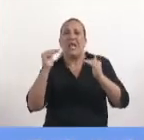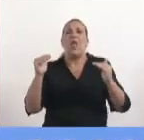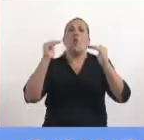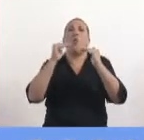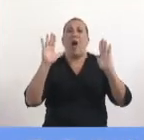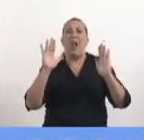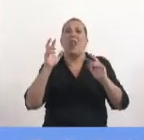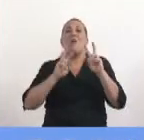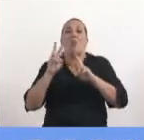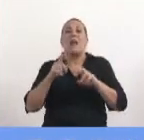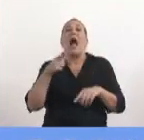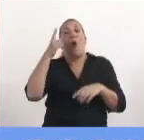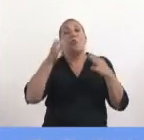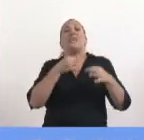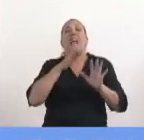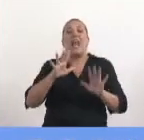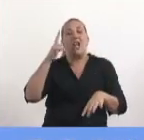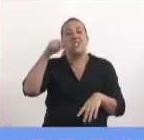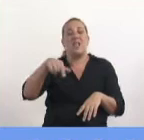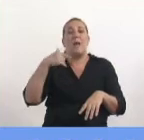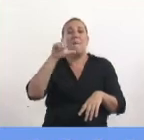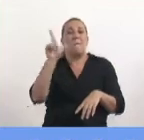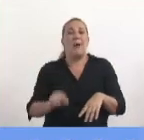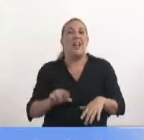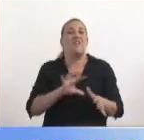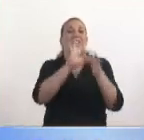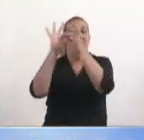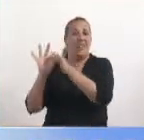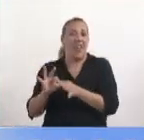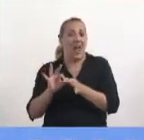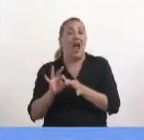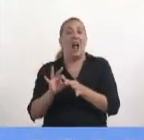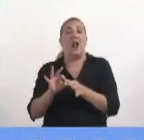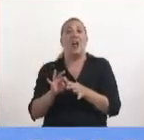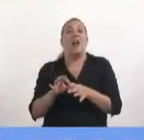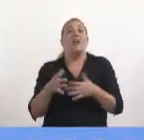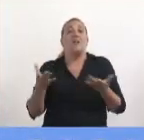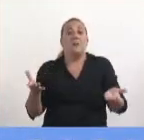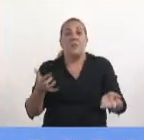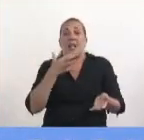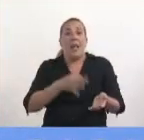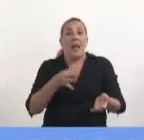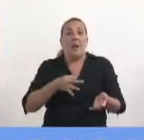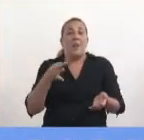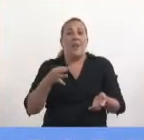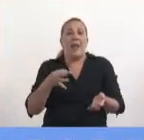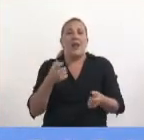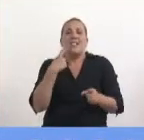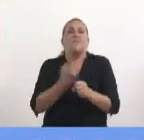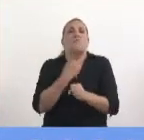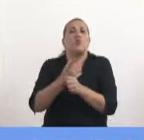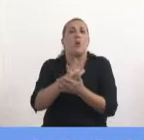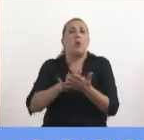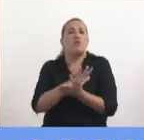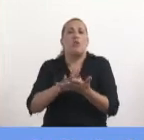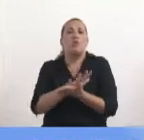de un país federal y de una constitución del 94, que es la verdad que un galimatías imposible de resolver, porque